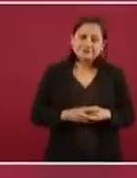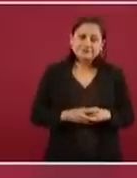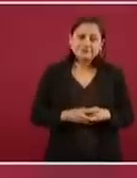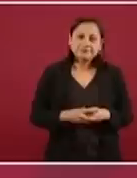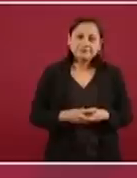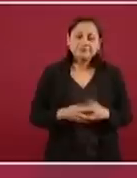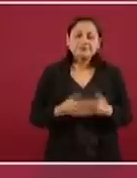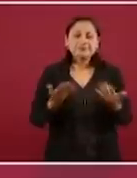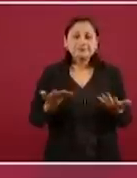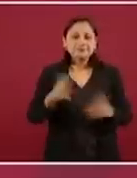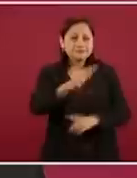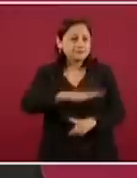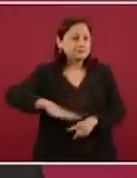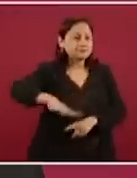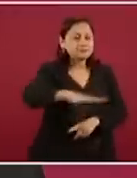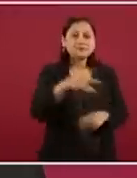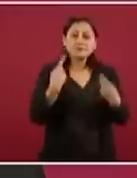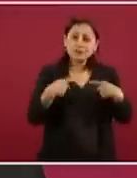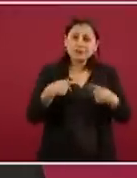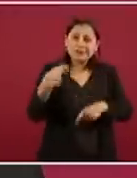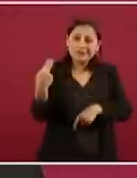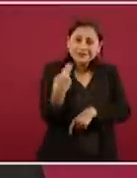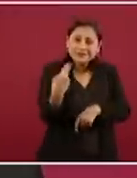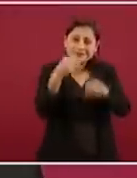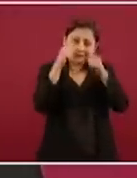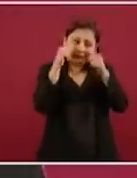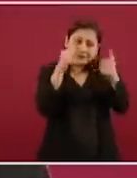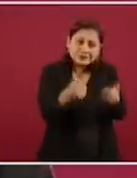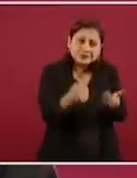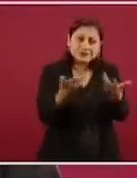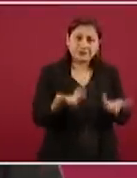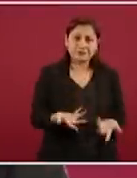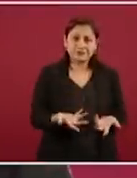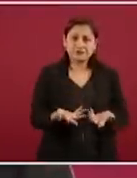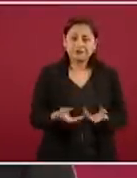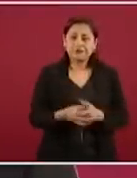El pueblo necesita eso, pues, que se le escuche. Claro,